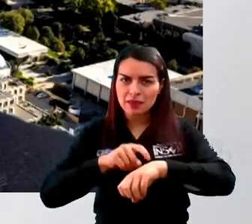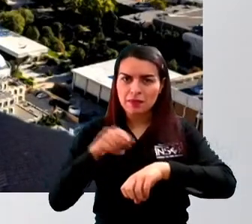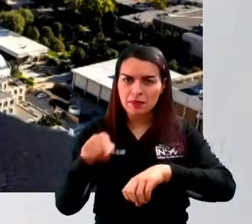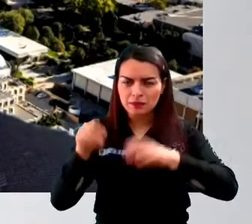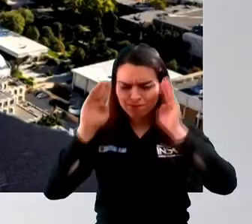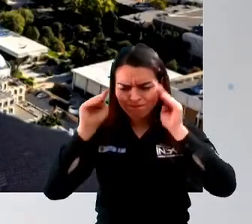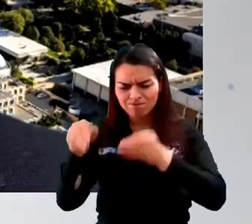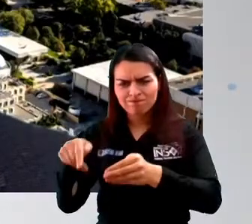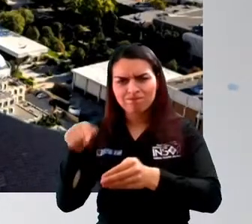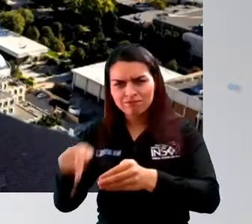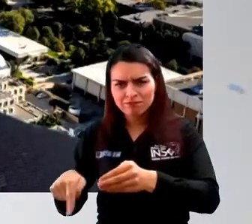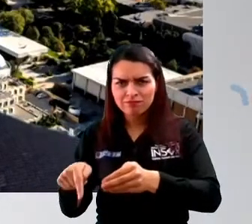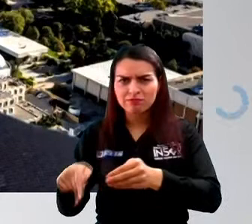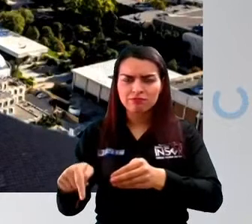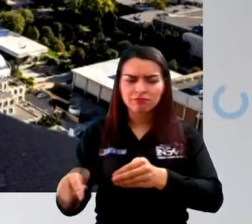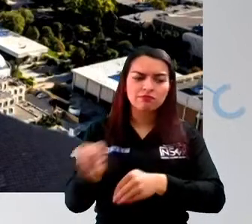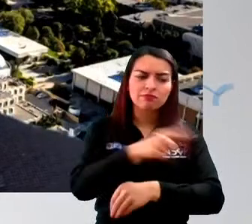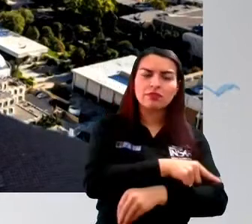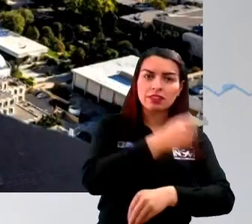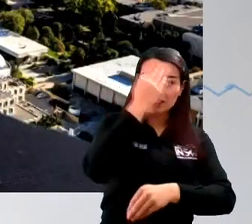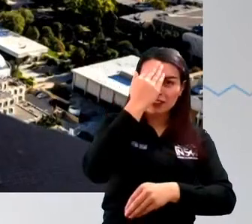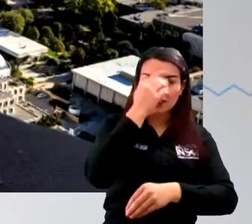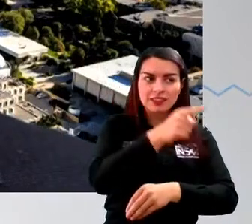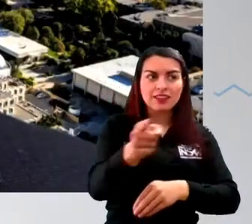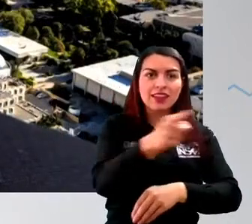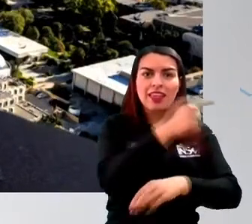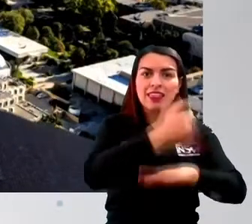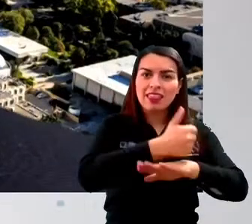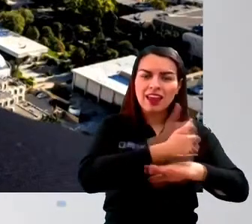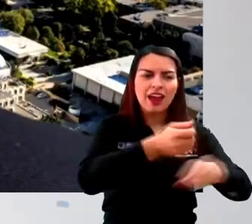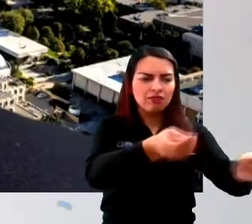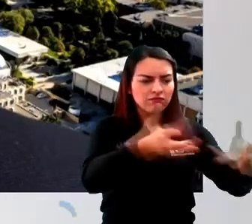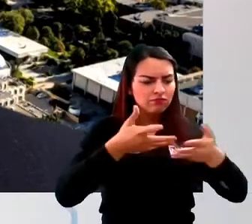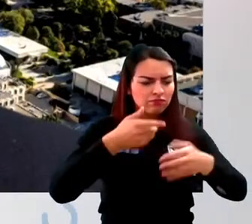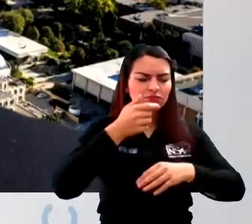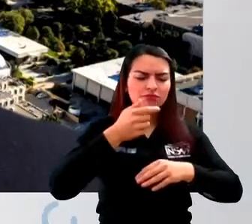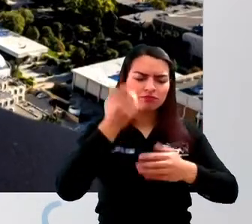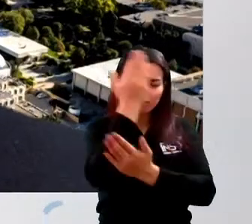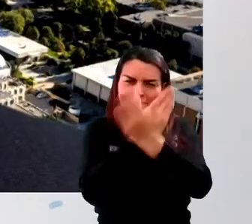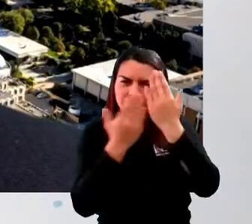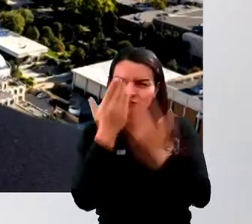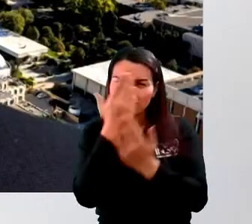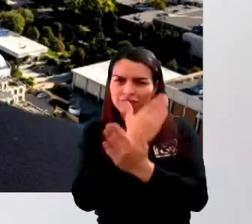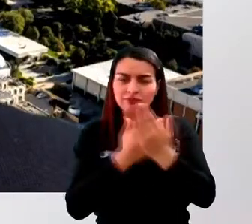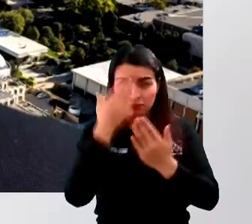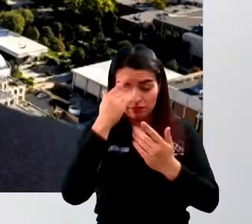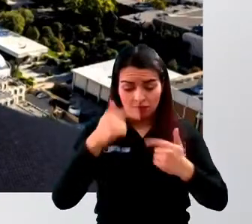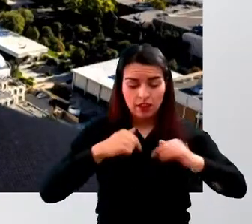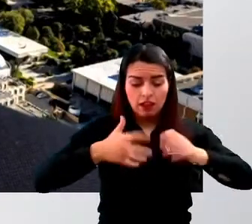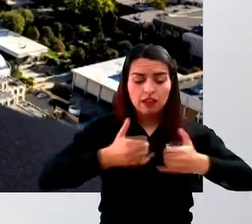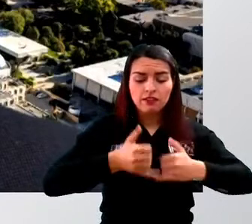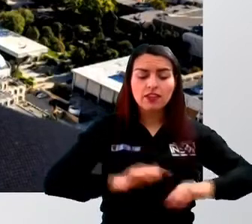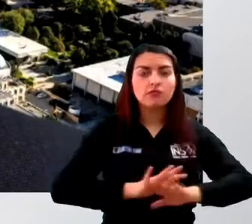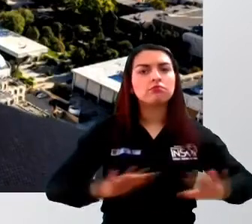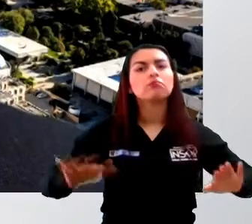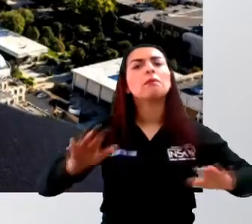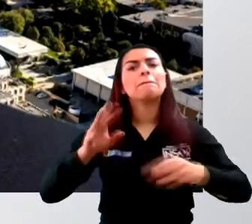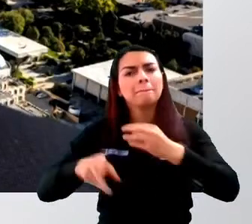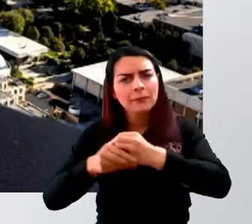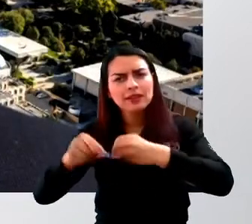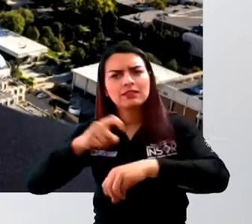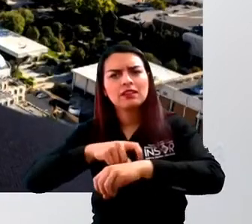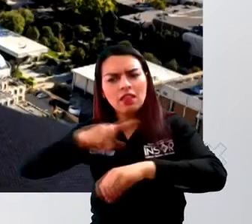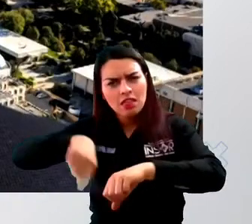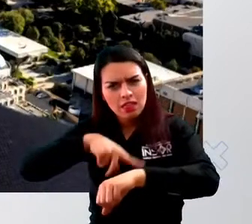Que calificar esas tareas que están ocurriendo después de sus clases. Hay otros modelos que nosotros